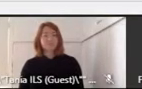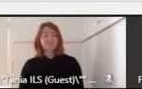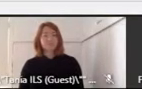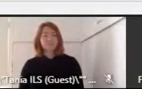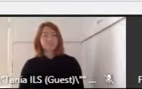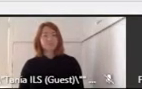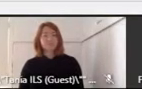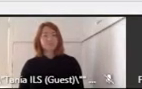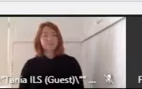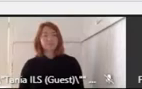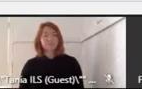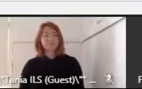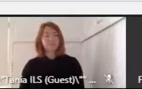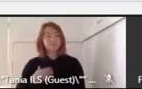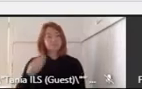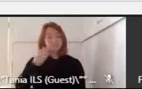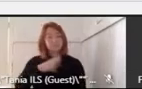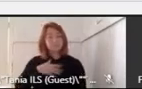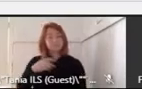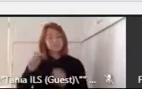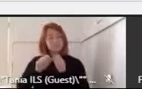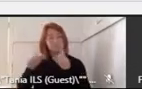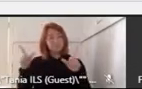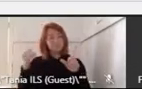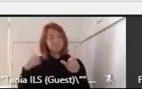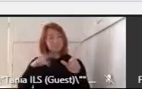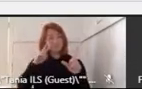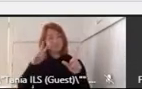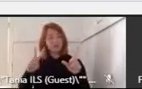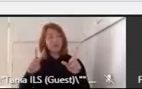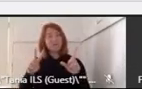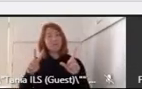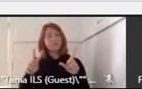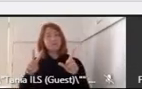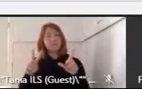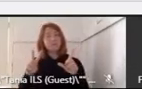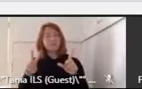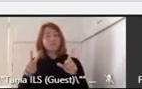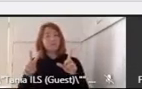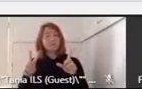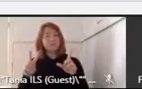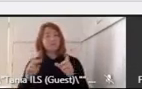No sé si supongo que ya podéis ver la presentación.